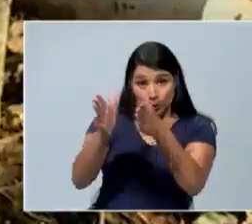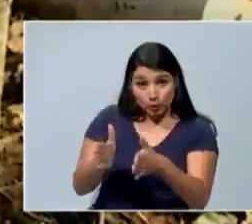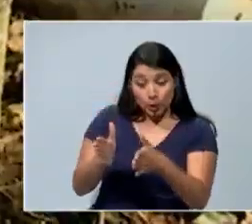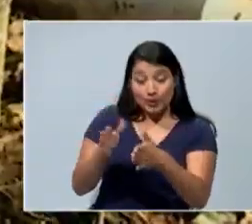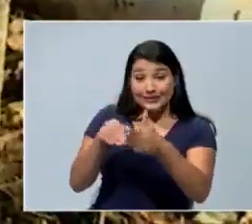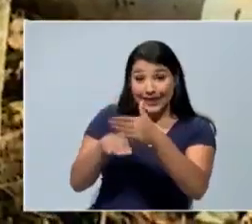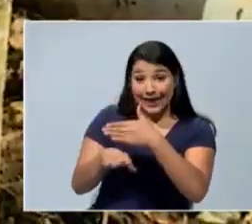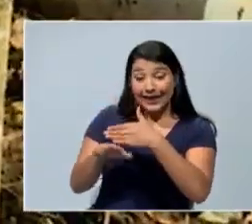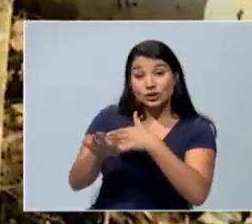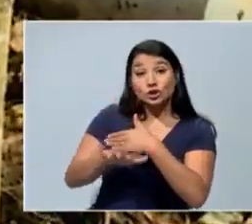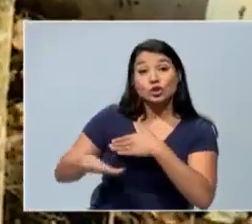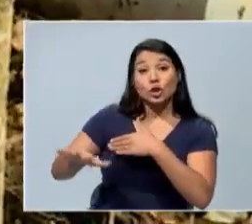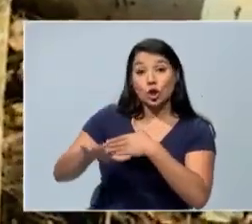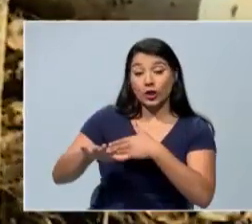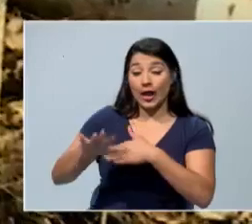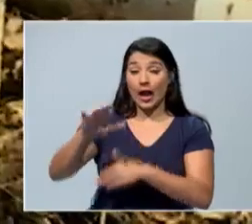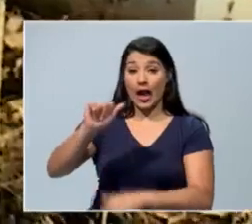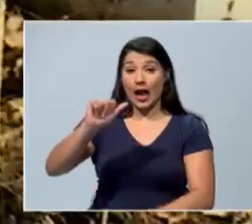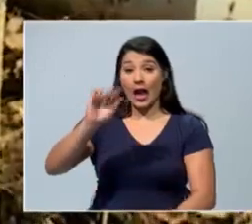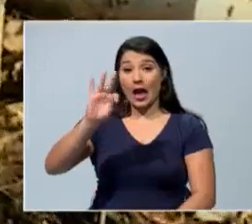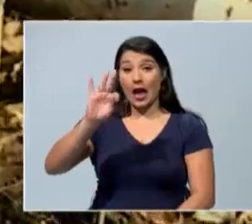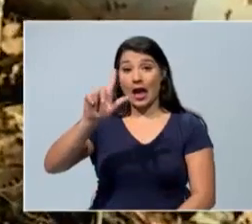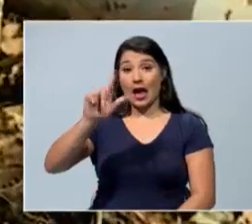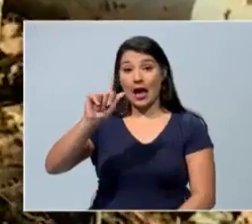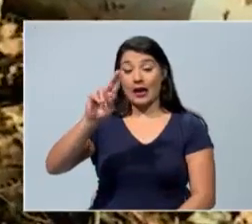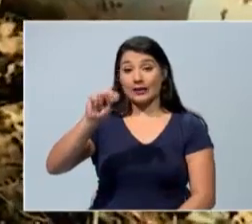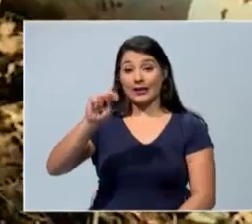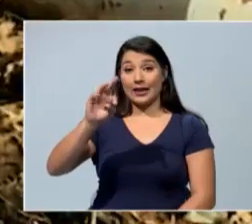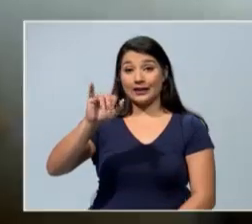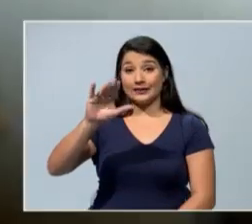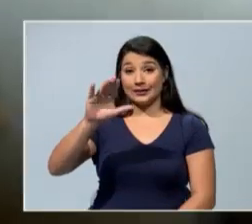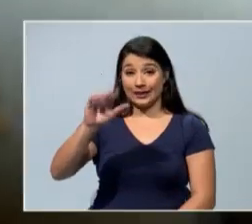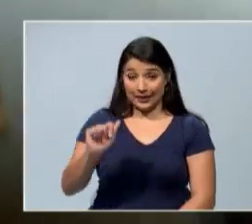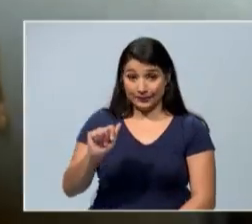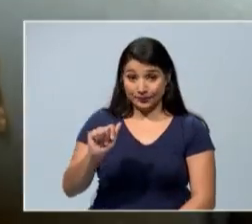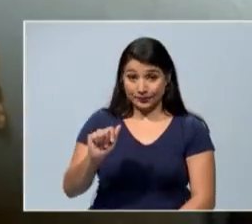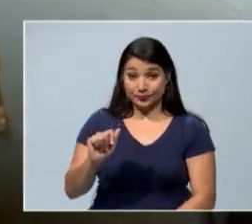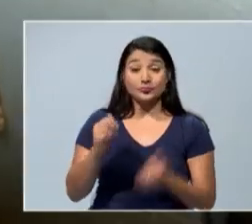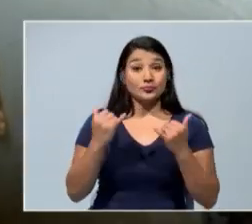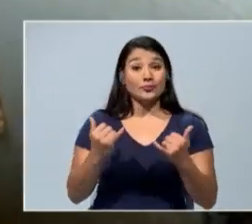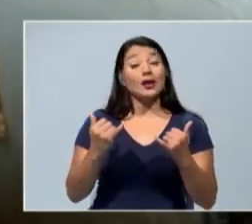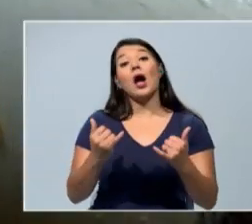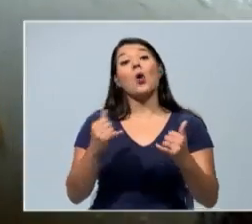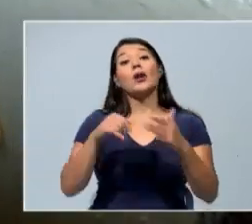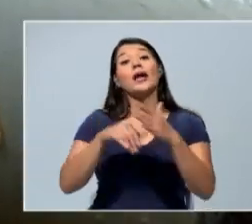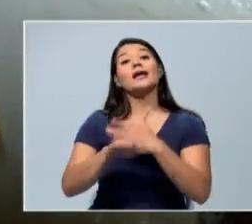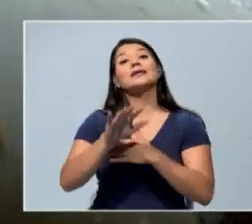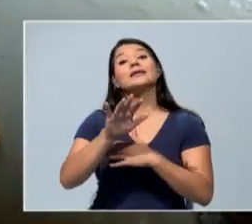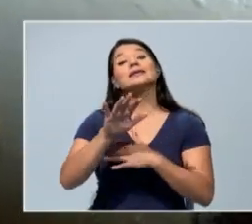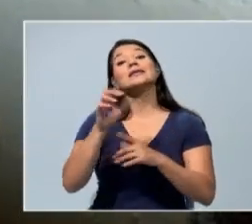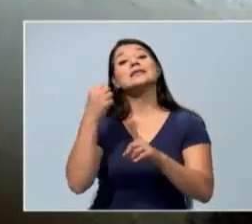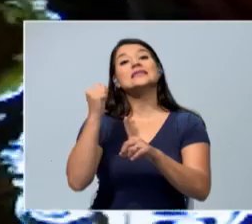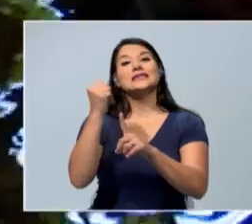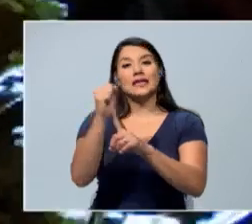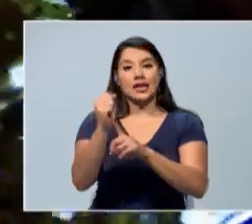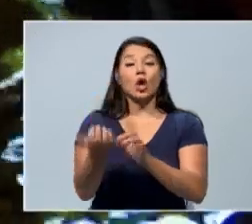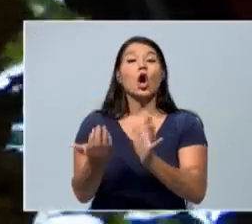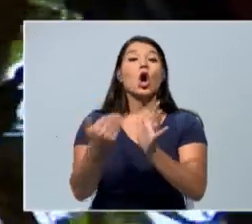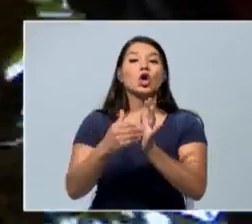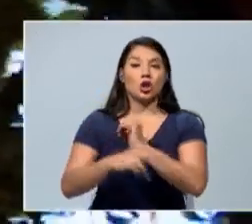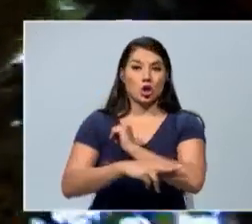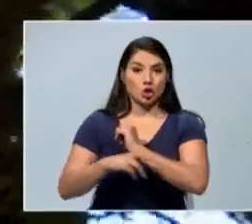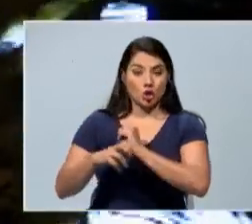En otra de las 530 tomas ilegales que ya tiene el poliducto, esta vez en 52 millas de Siquirres se produjo un nuevo